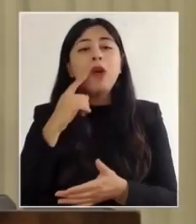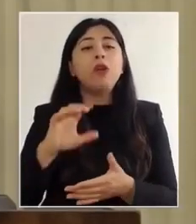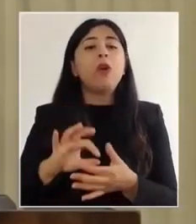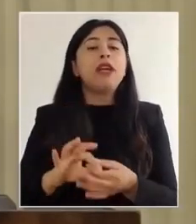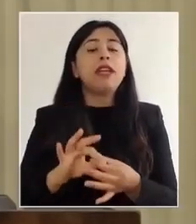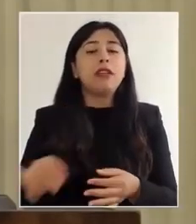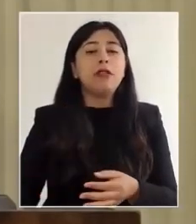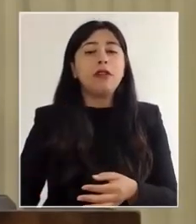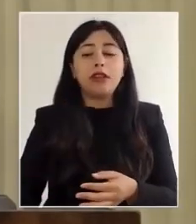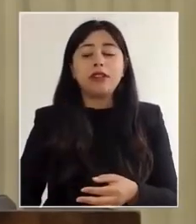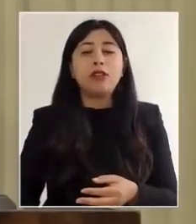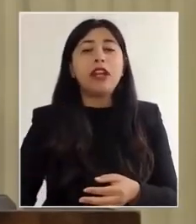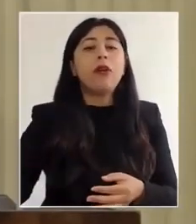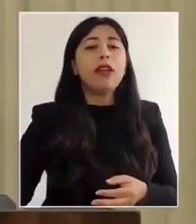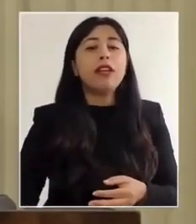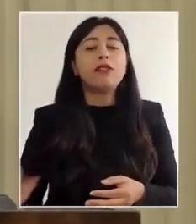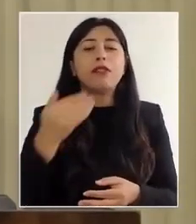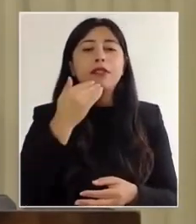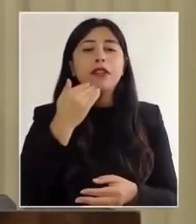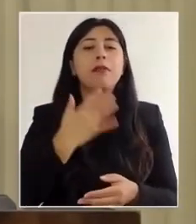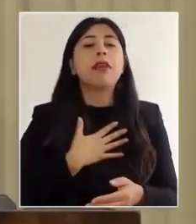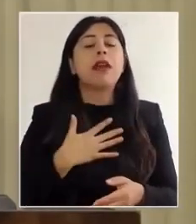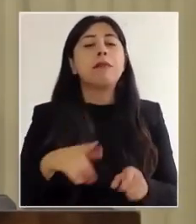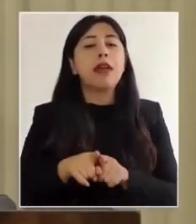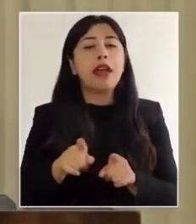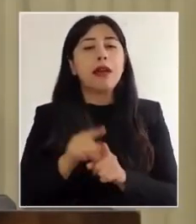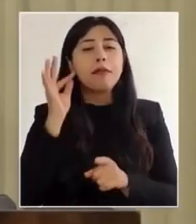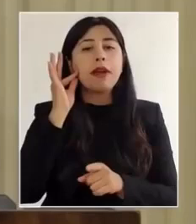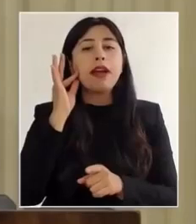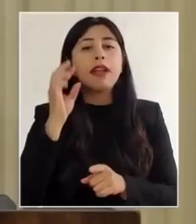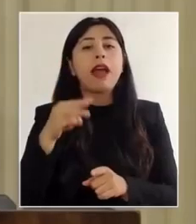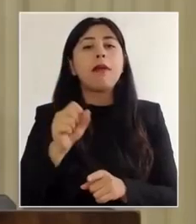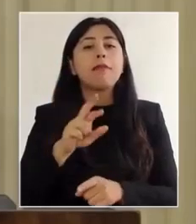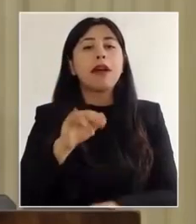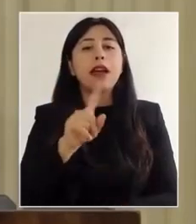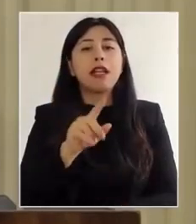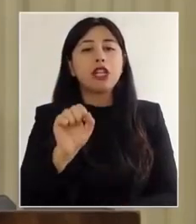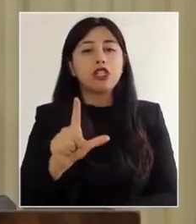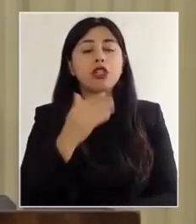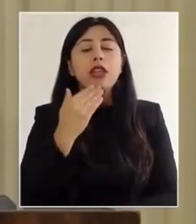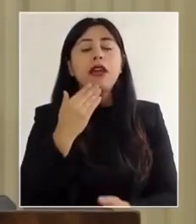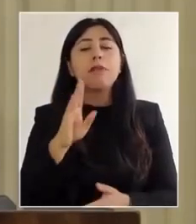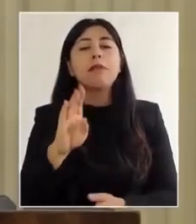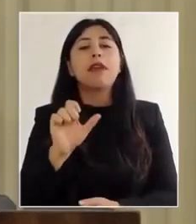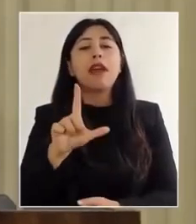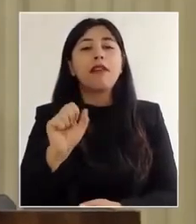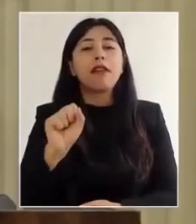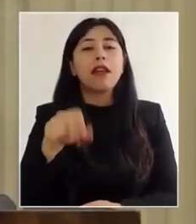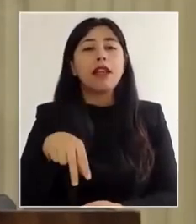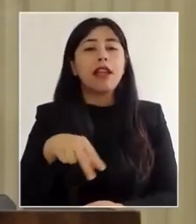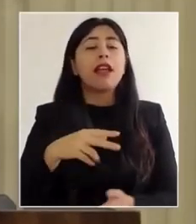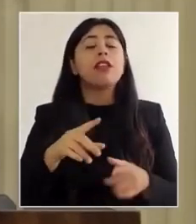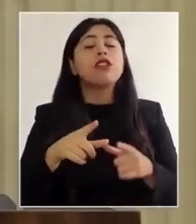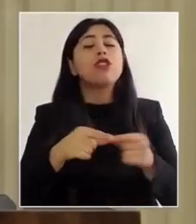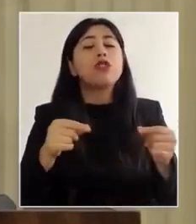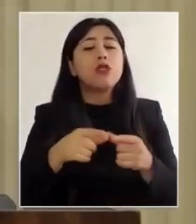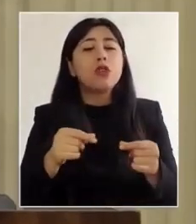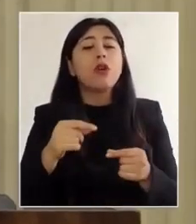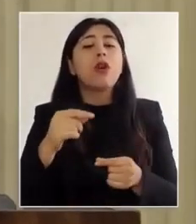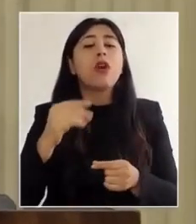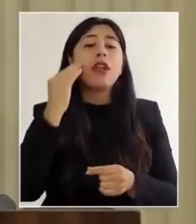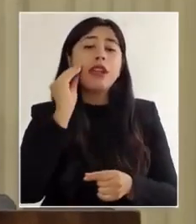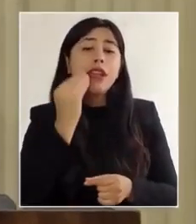Erasmo también y mi amada Belén sobrina nieta amiga de